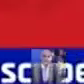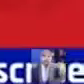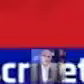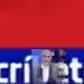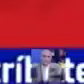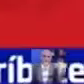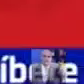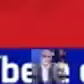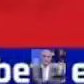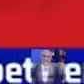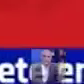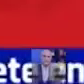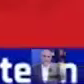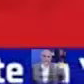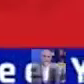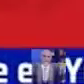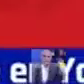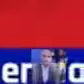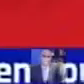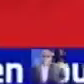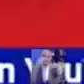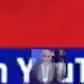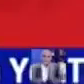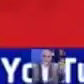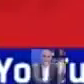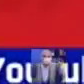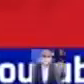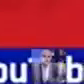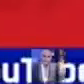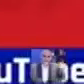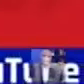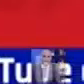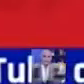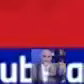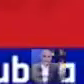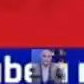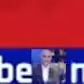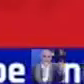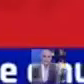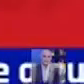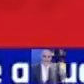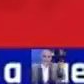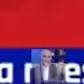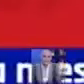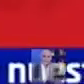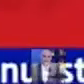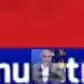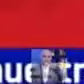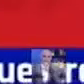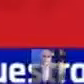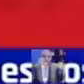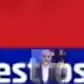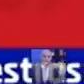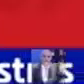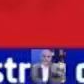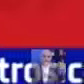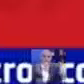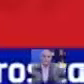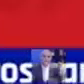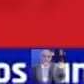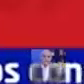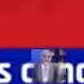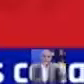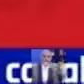representa un paso más hacia el desarrollo de nuestra nación, y de ahí la importancia también de